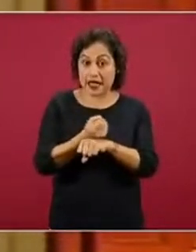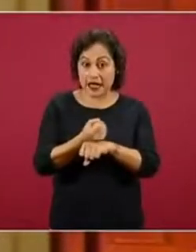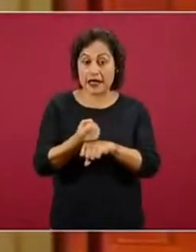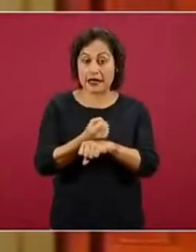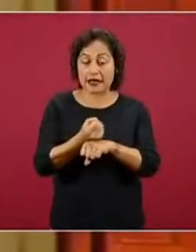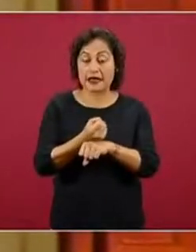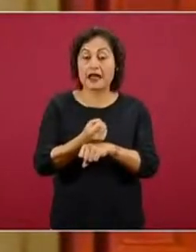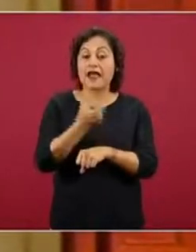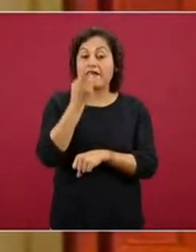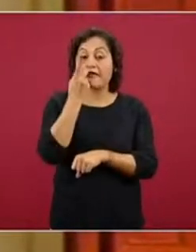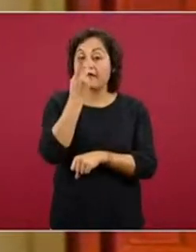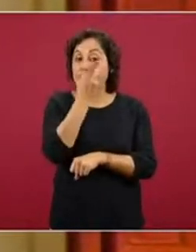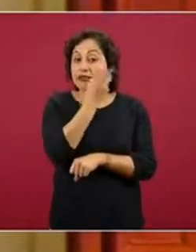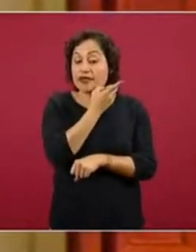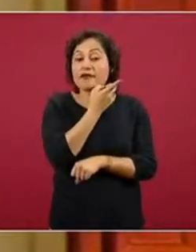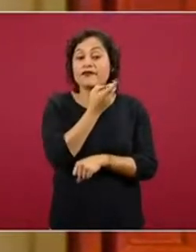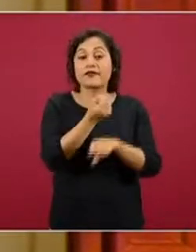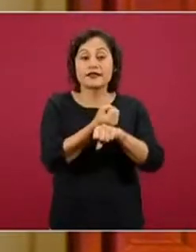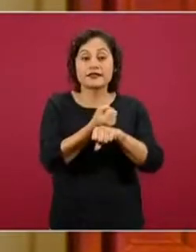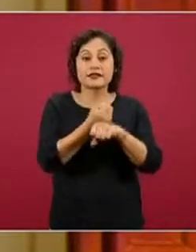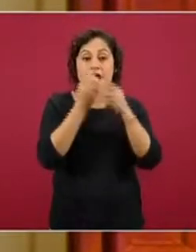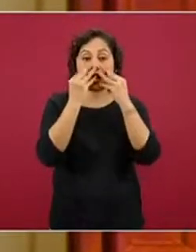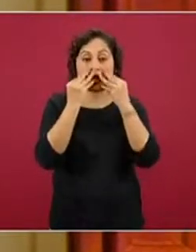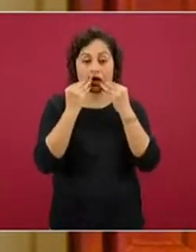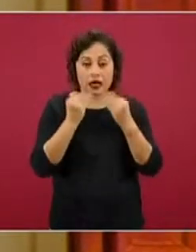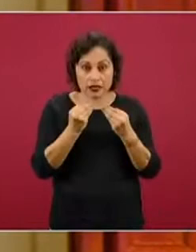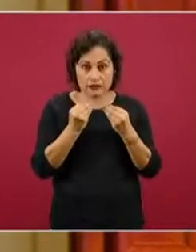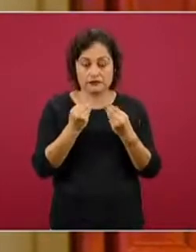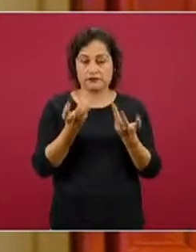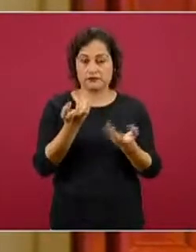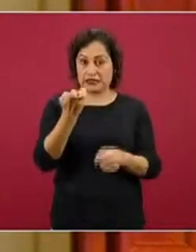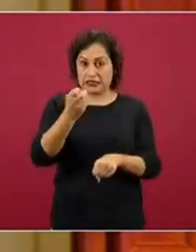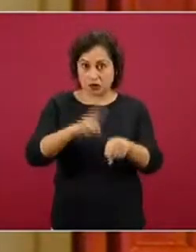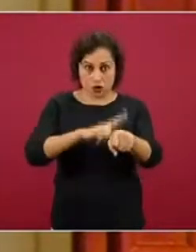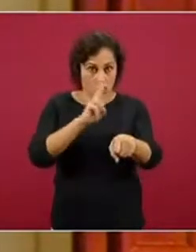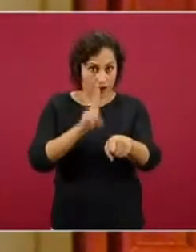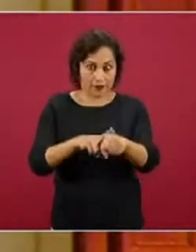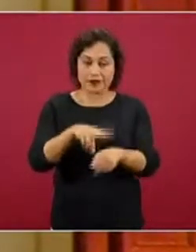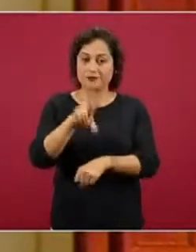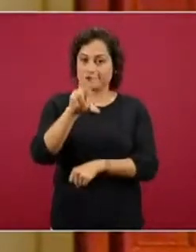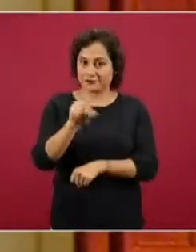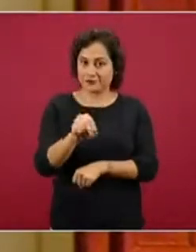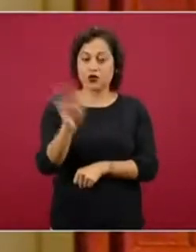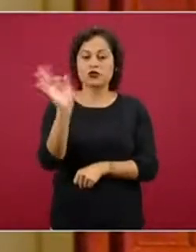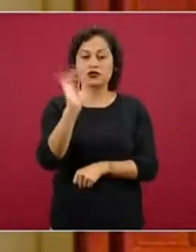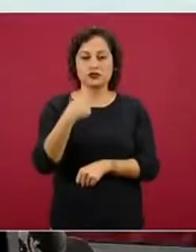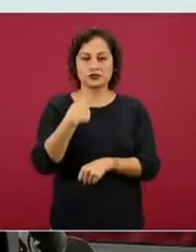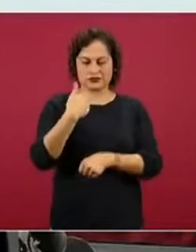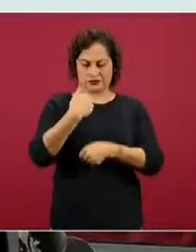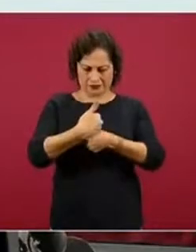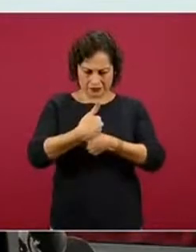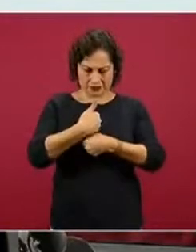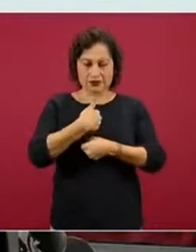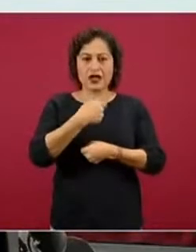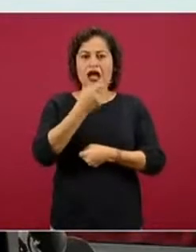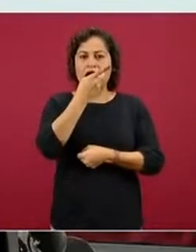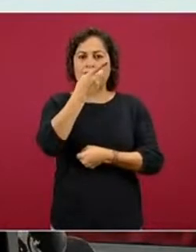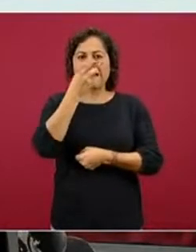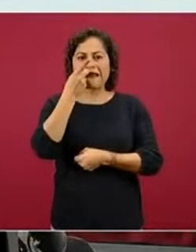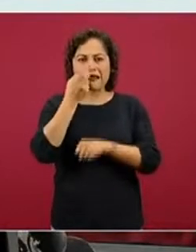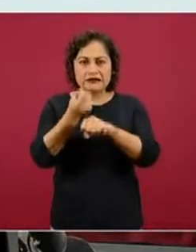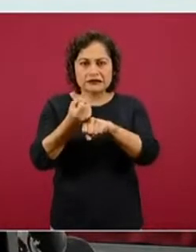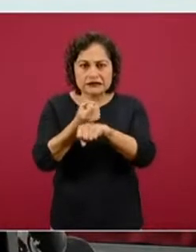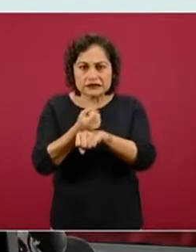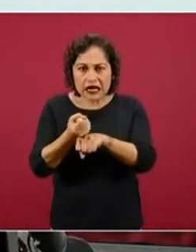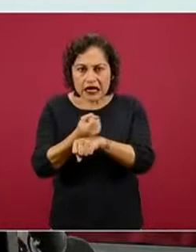de encías, no es normal que me sangren las encías. Un sangrado de encías, como lo pueden ver,